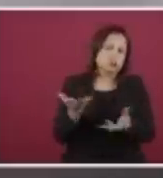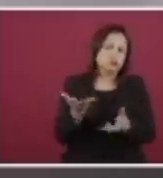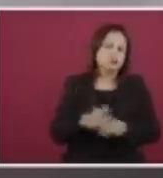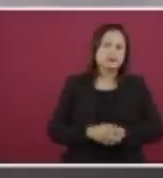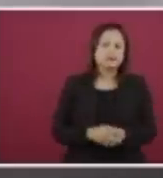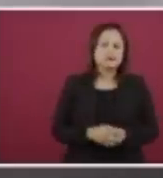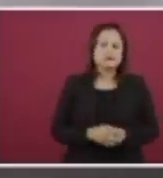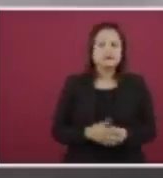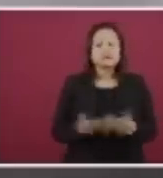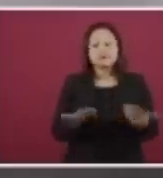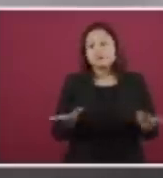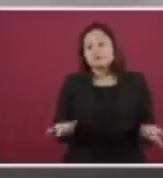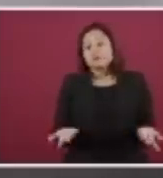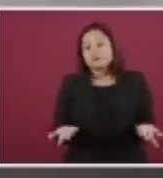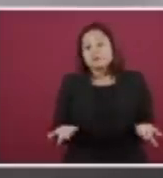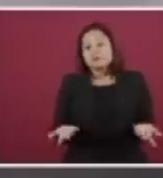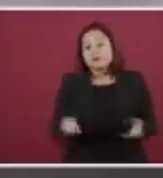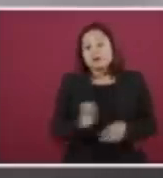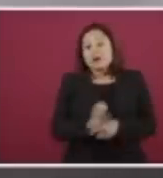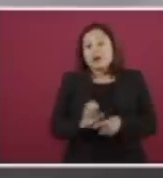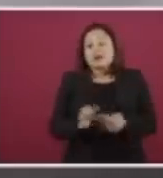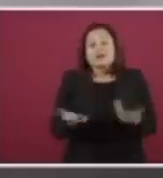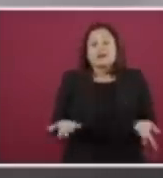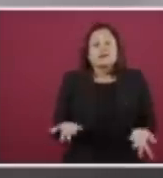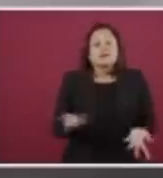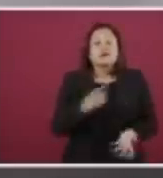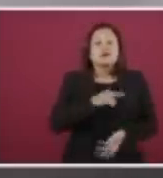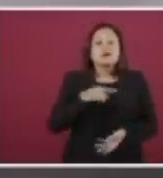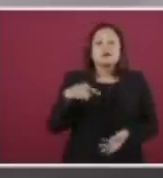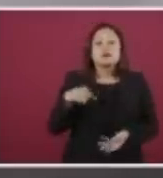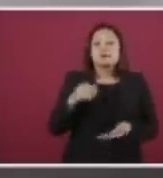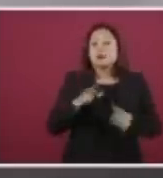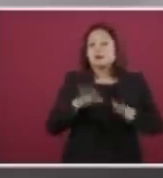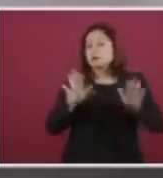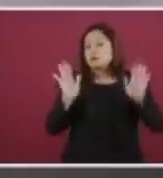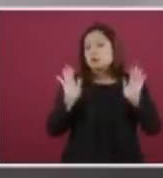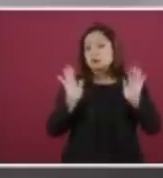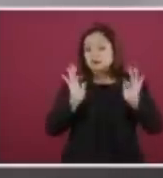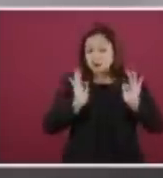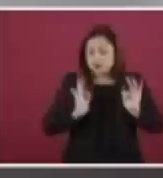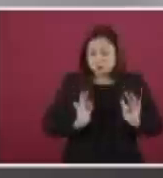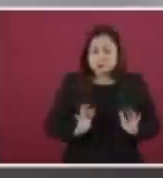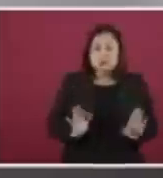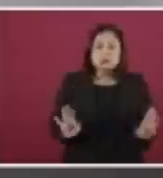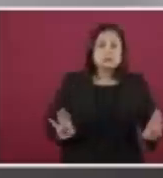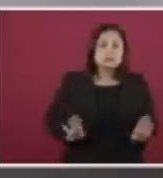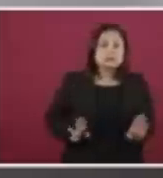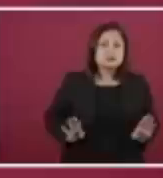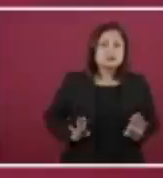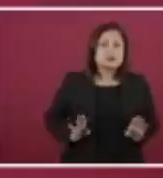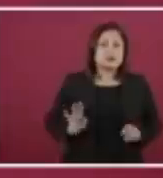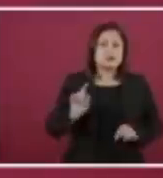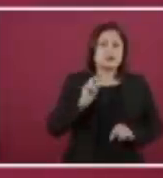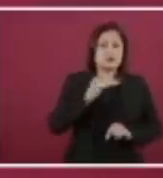Entonces nosotros vamos a mantener nuestra actitud, no pagamos